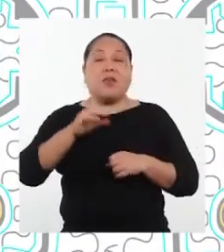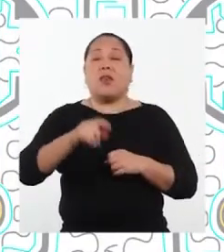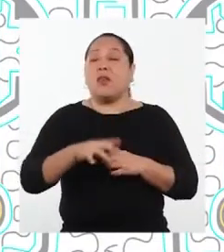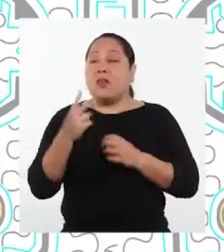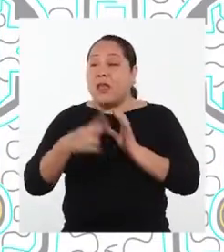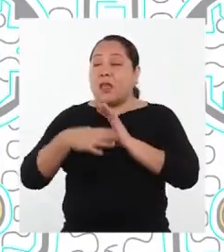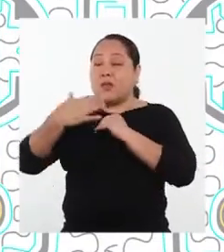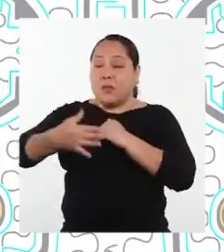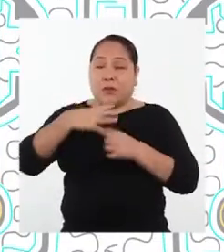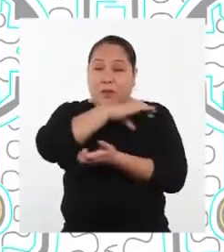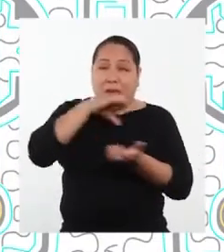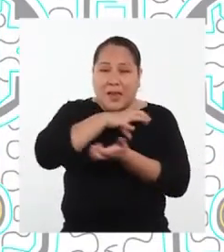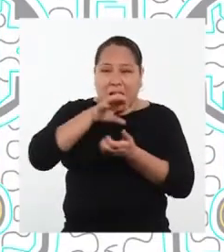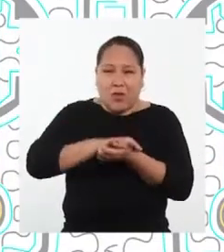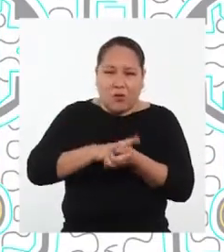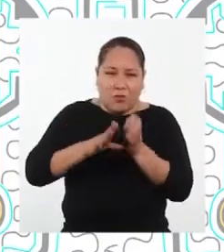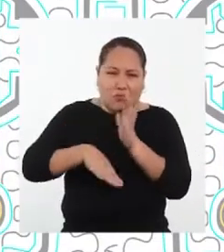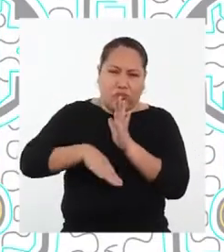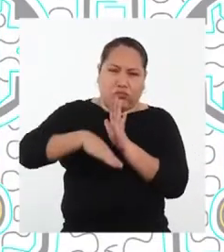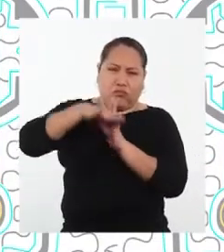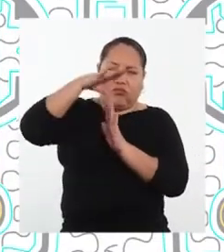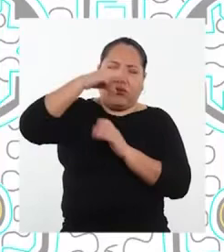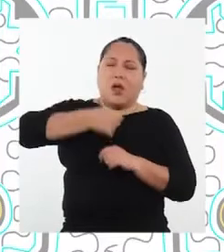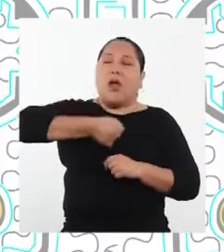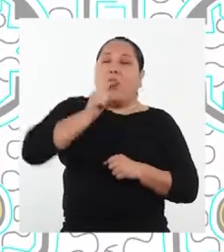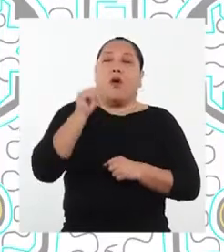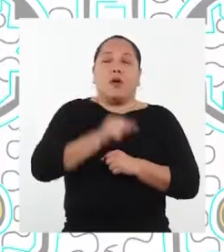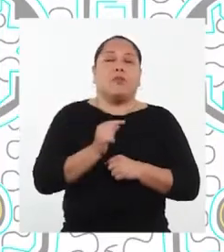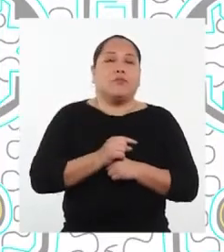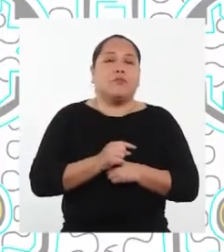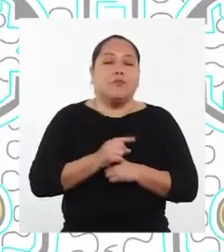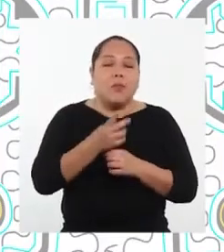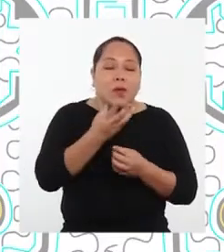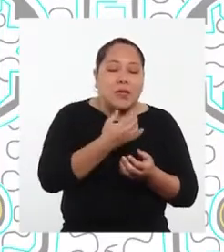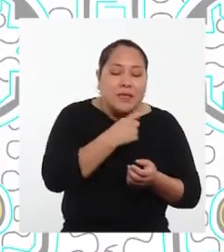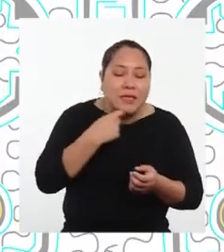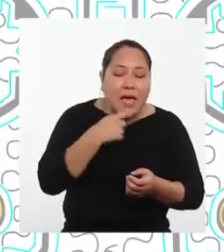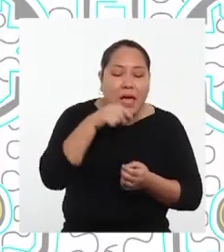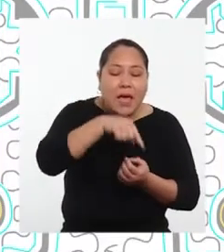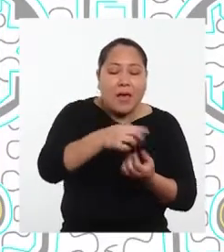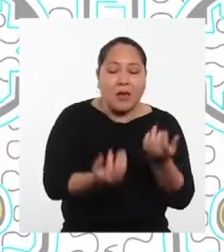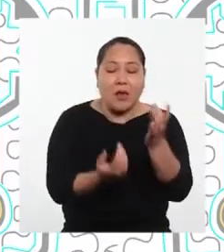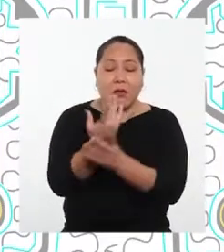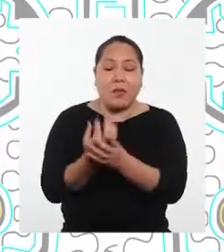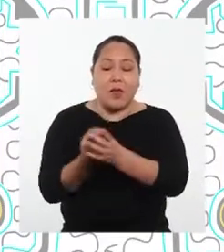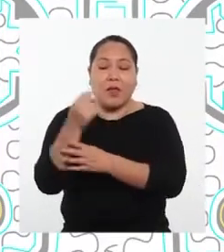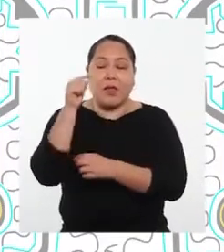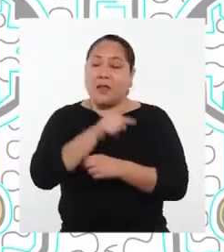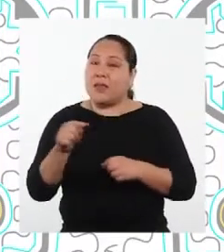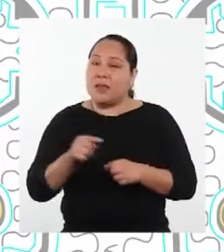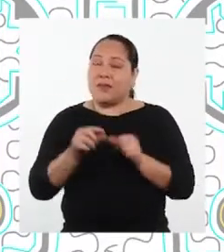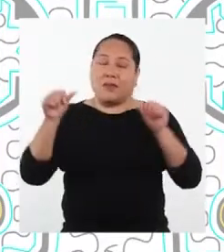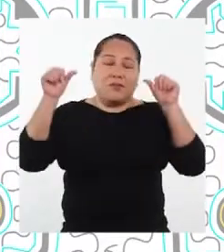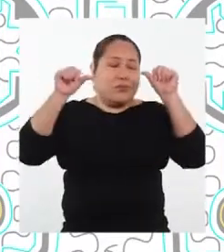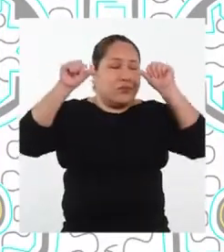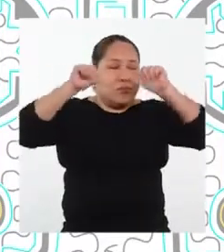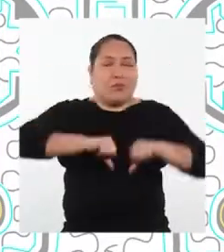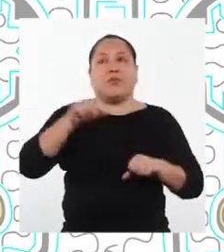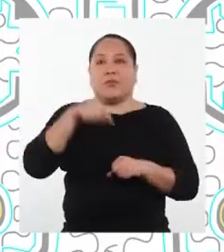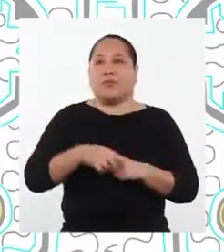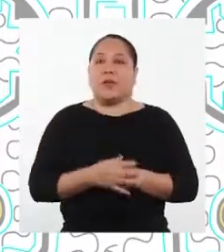altas temperaturas y vientos muy fuertes, generan un nivel de sequedad bastante alto en la vegetación. Y esto puede causar